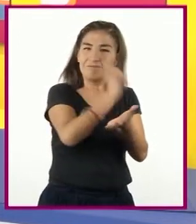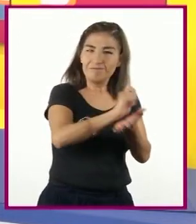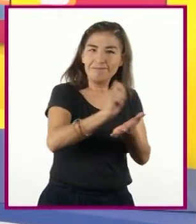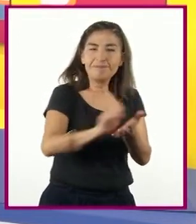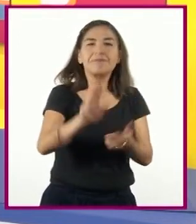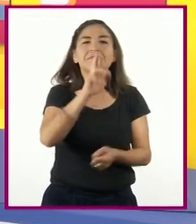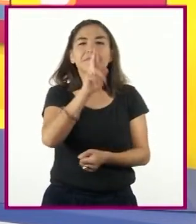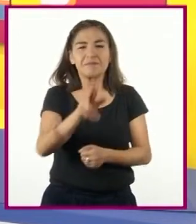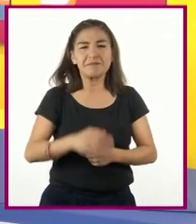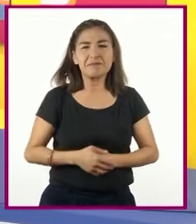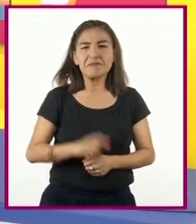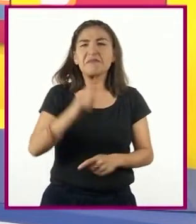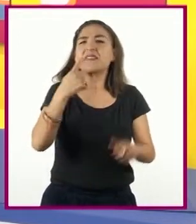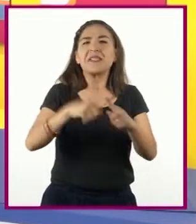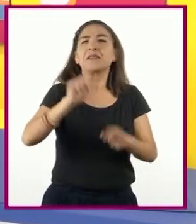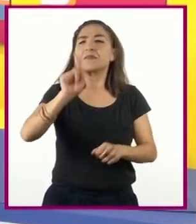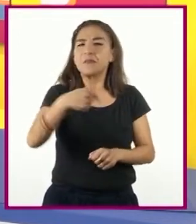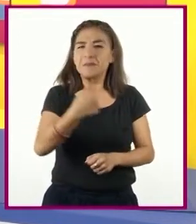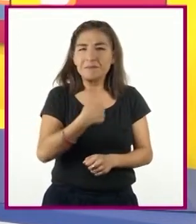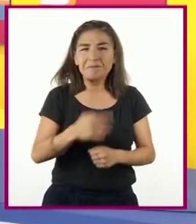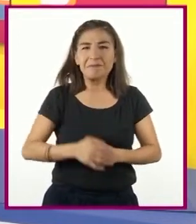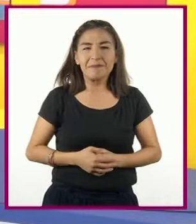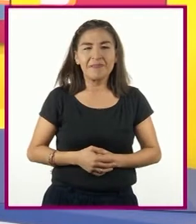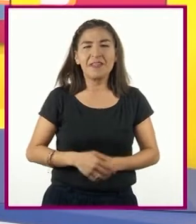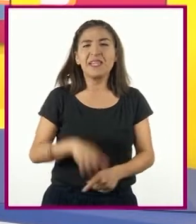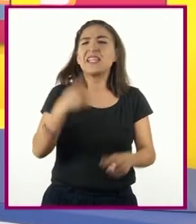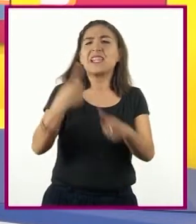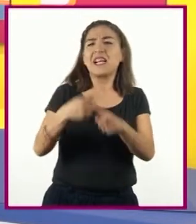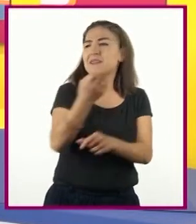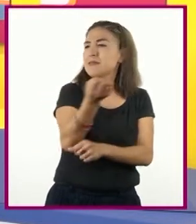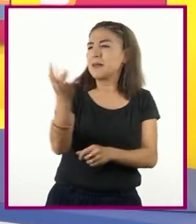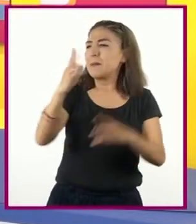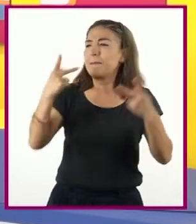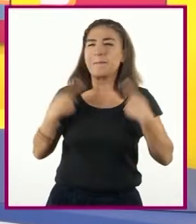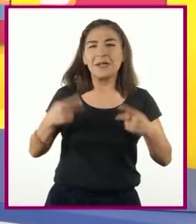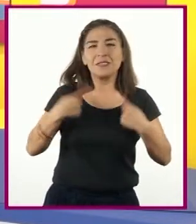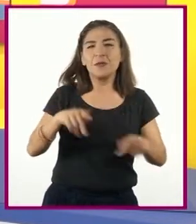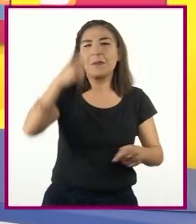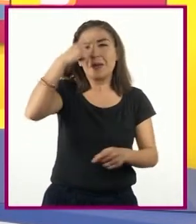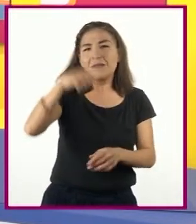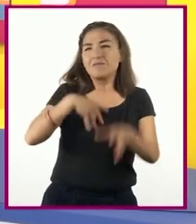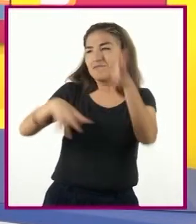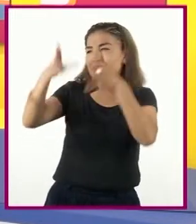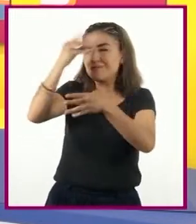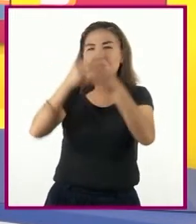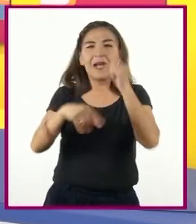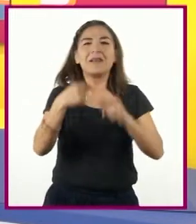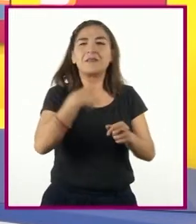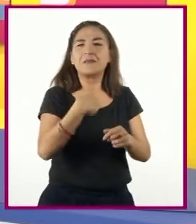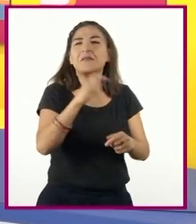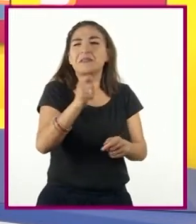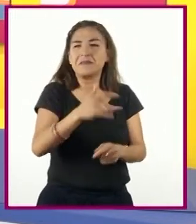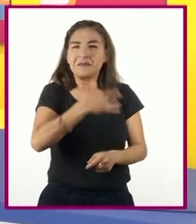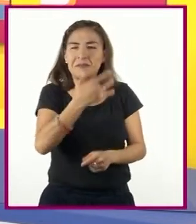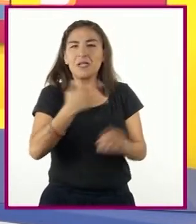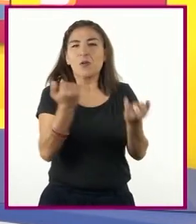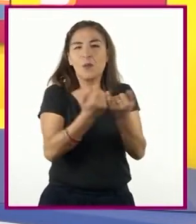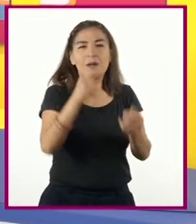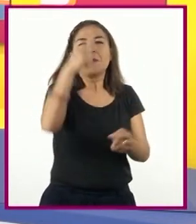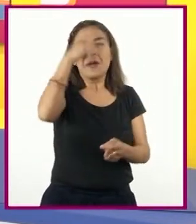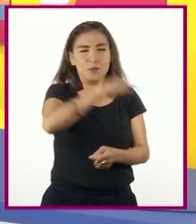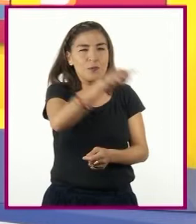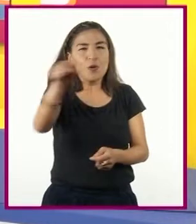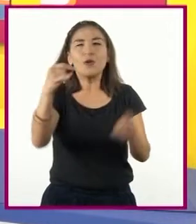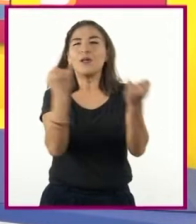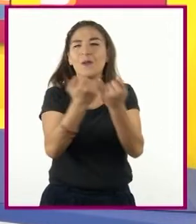preguntas. ¿Quién soy? ¿Quiénes han influido en mí? Con ello podrán identificar qué grupos sociales influyen